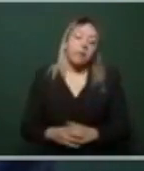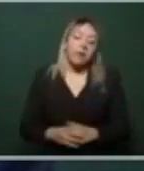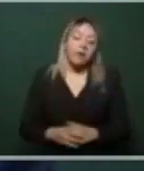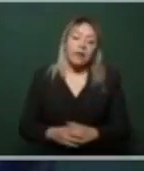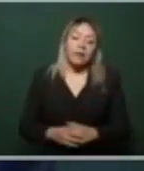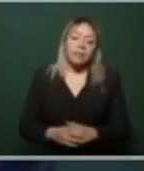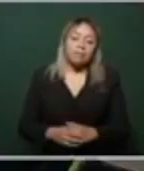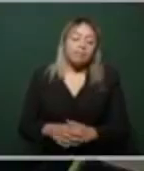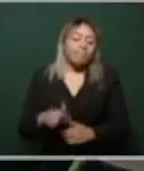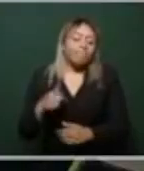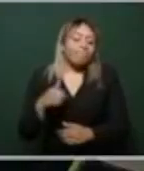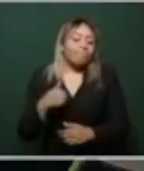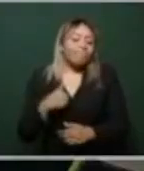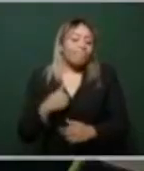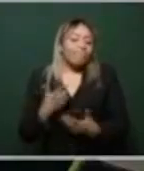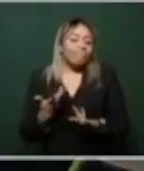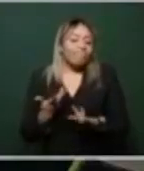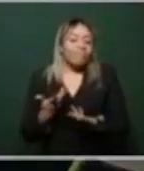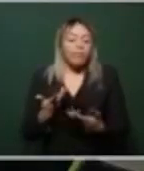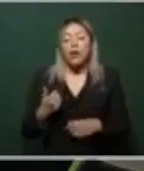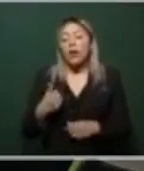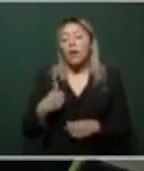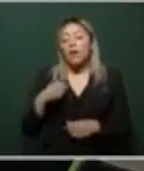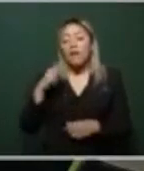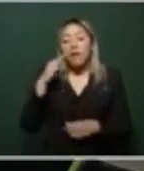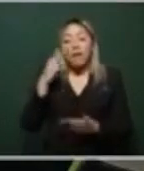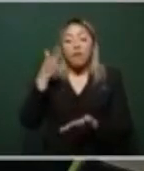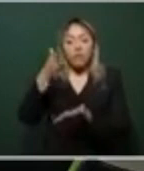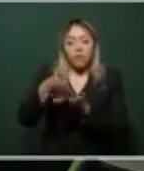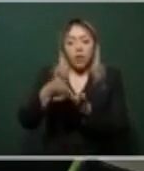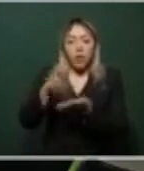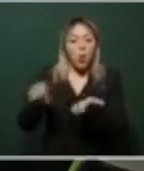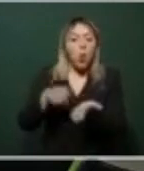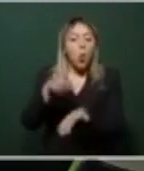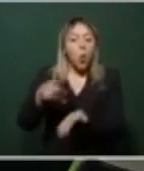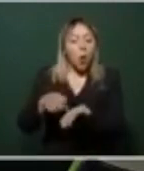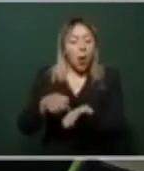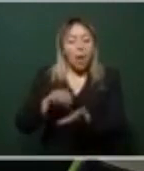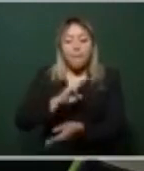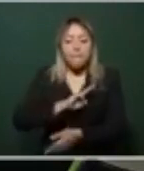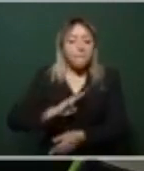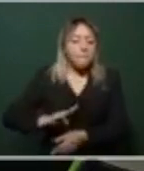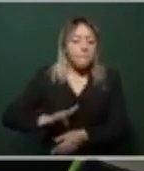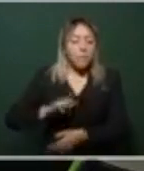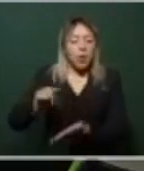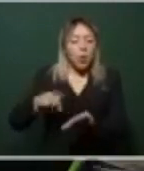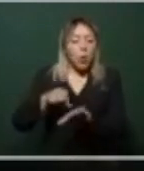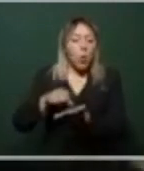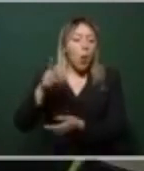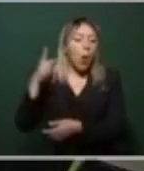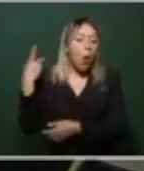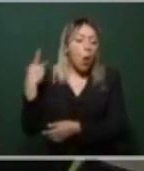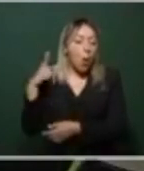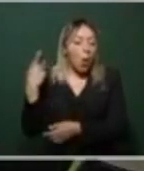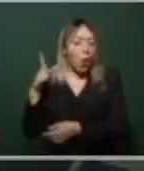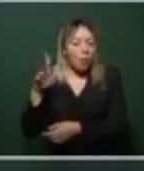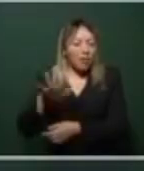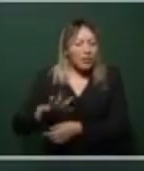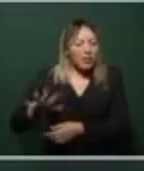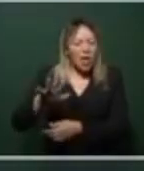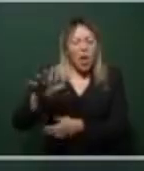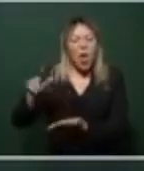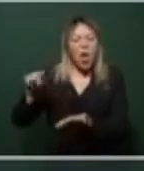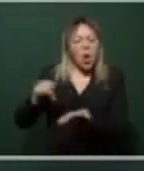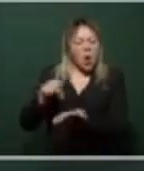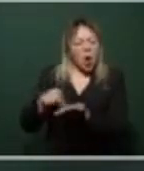Había un municipio en Puebla, Palmar de Bravo, que se le había estigmatizado